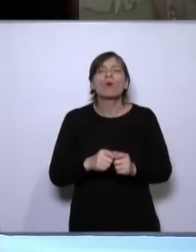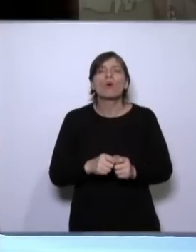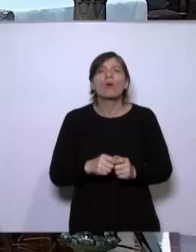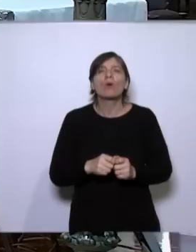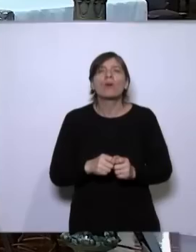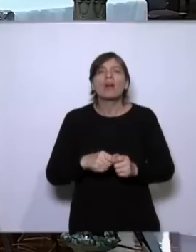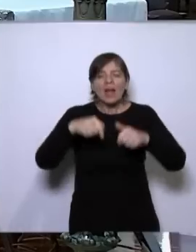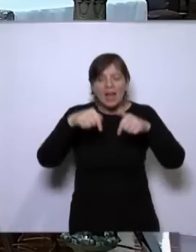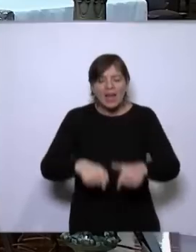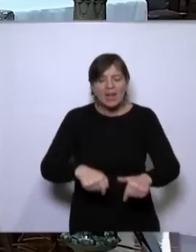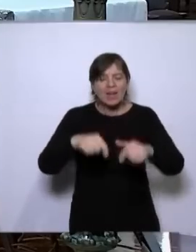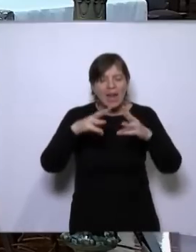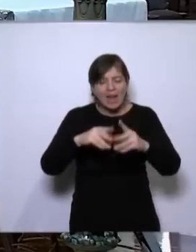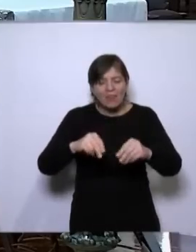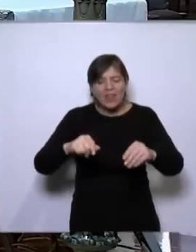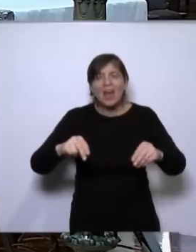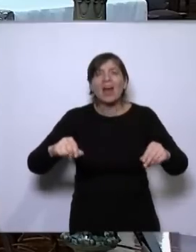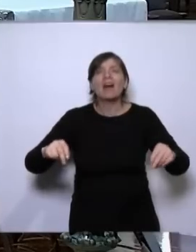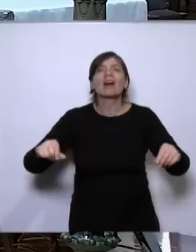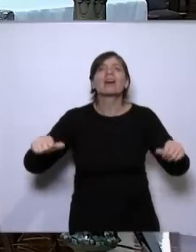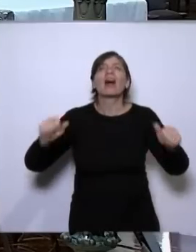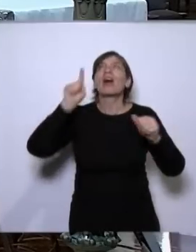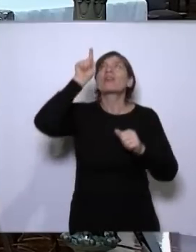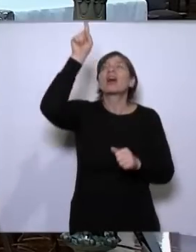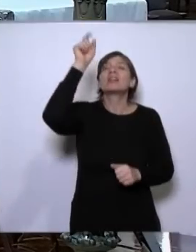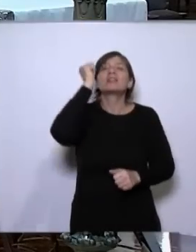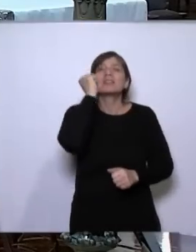la tierra del